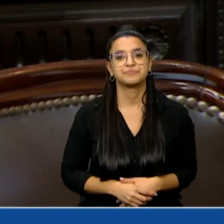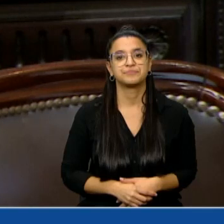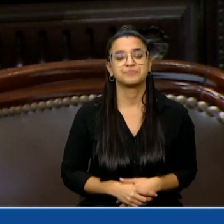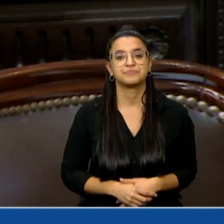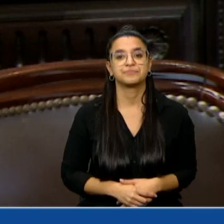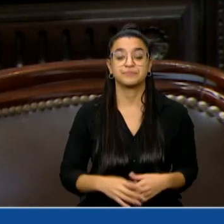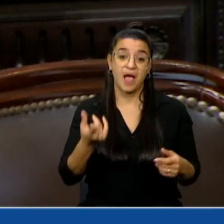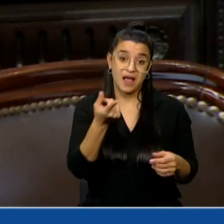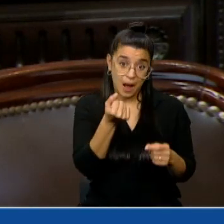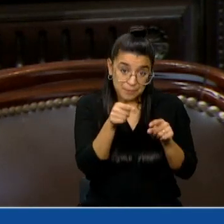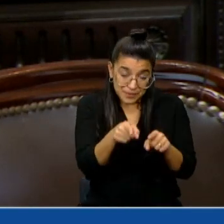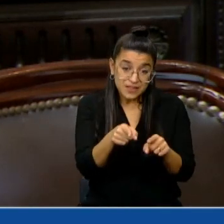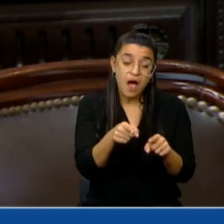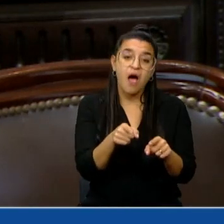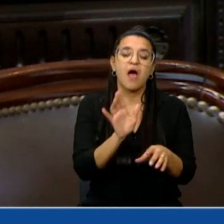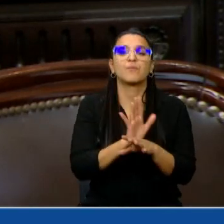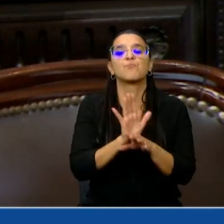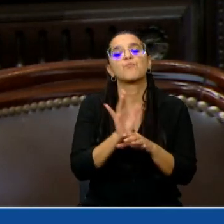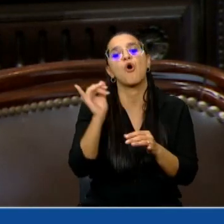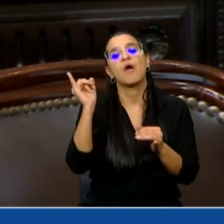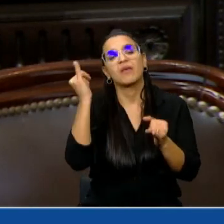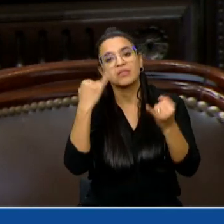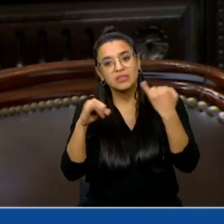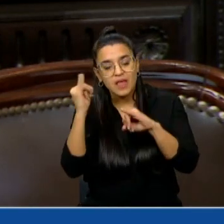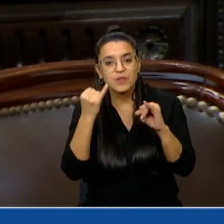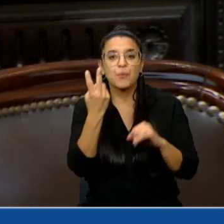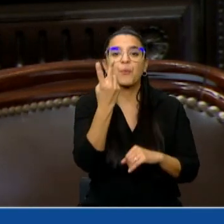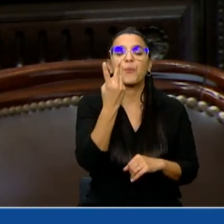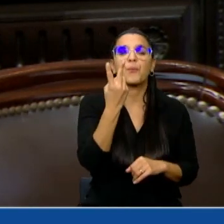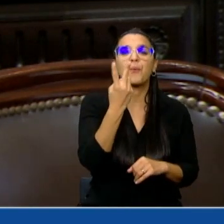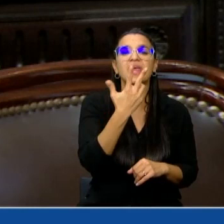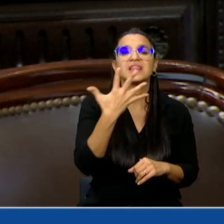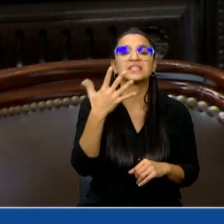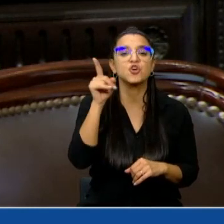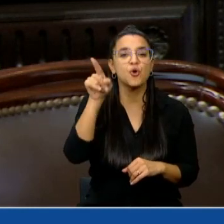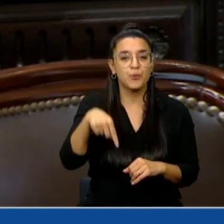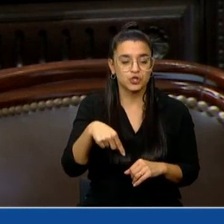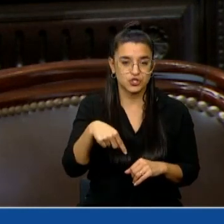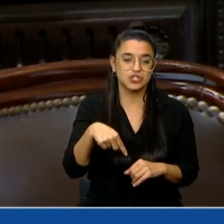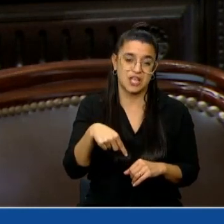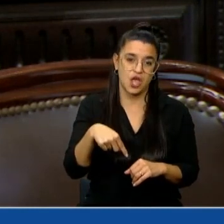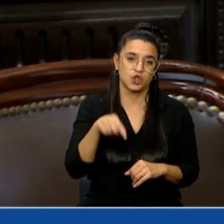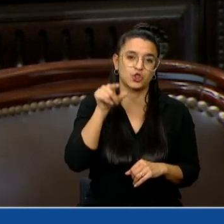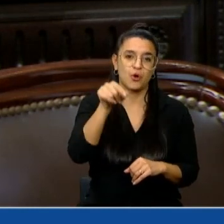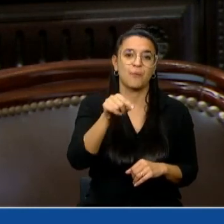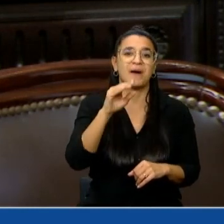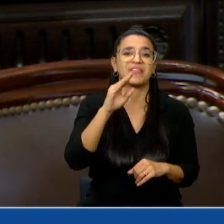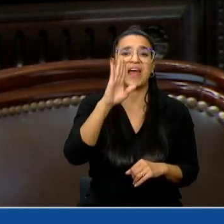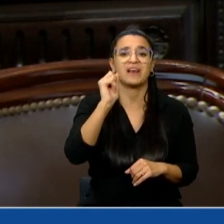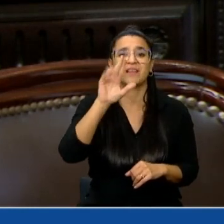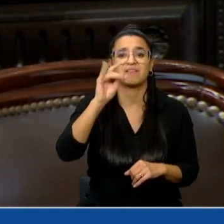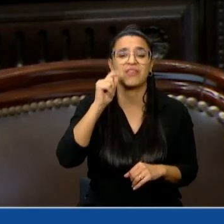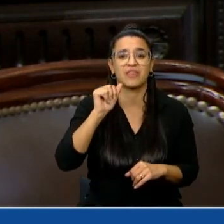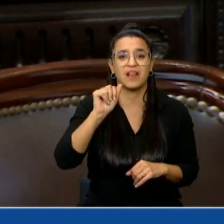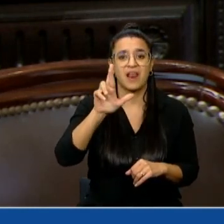Dicho capital devengará una tasa equivalente al 25% de la tasa Badlar o la que